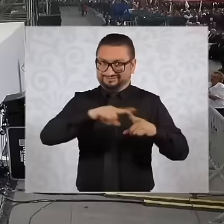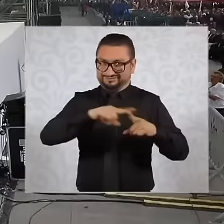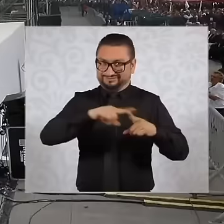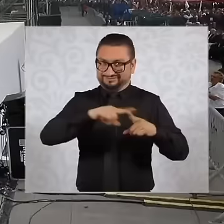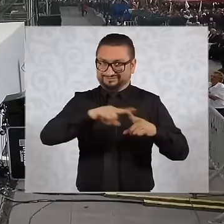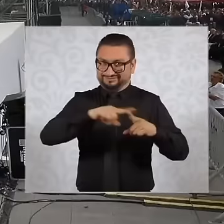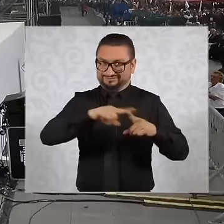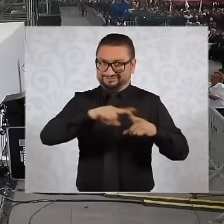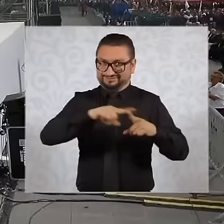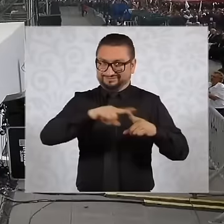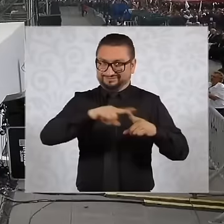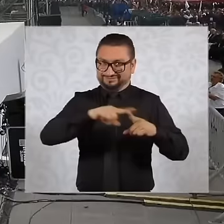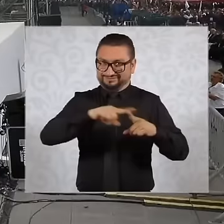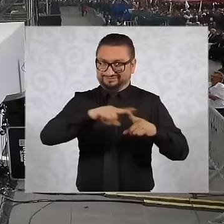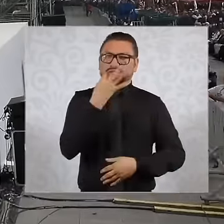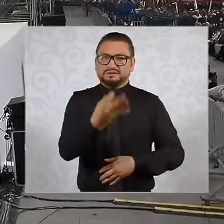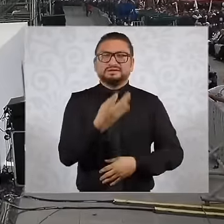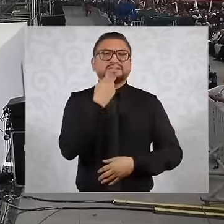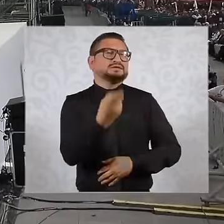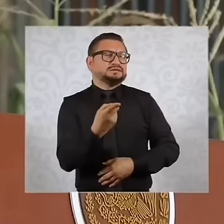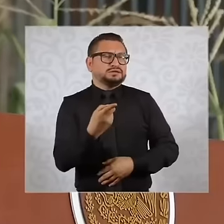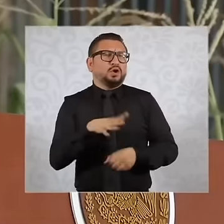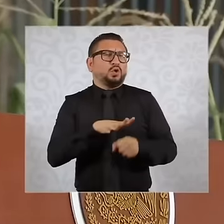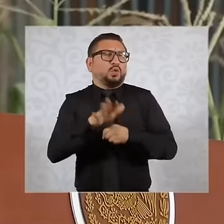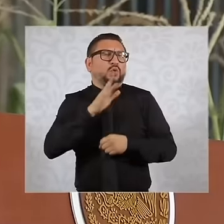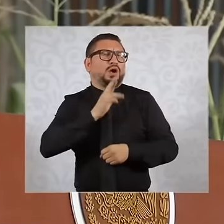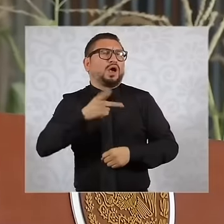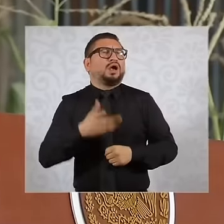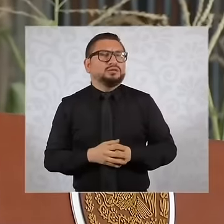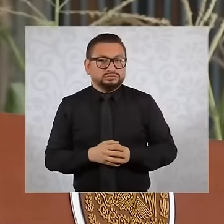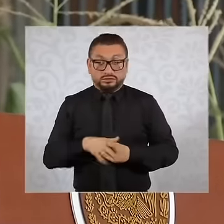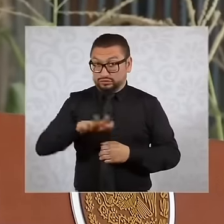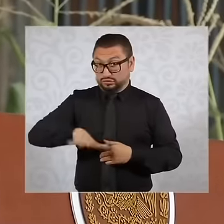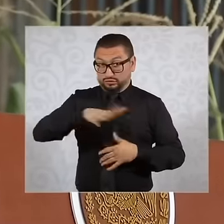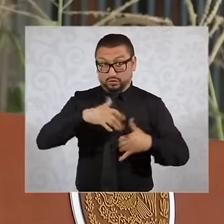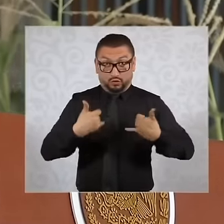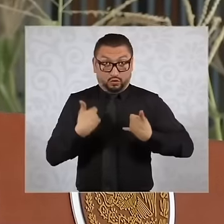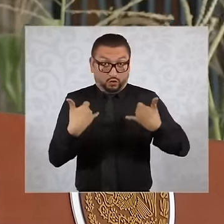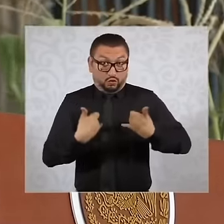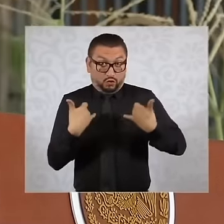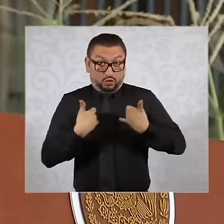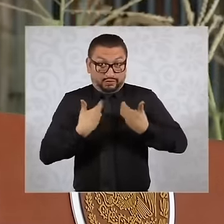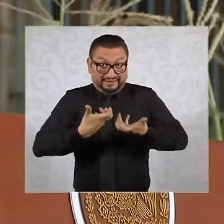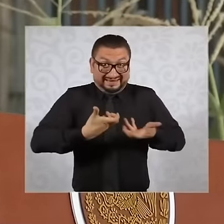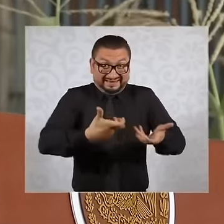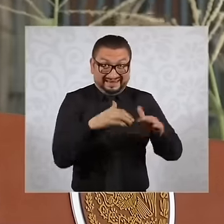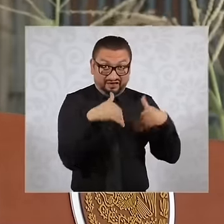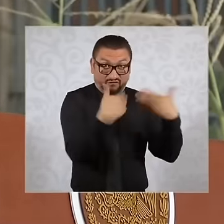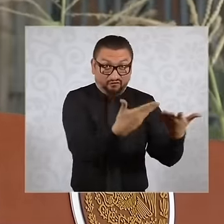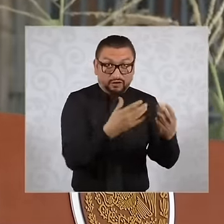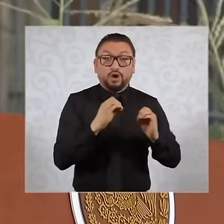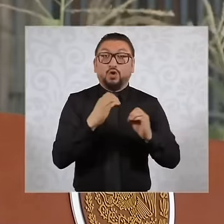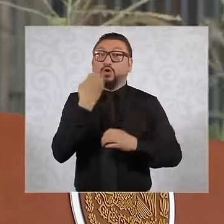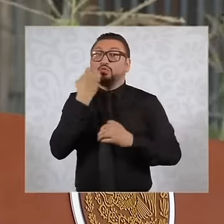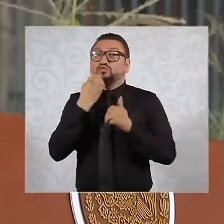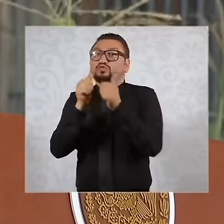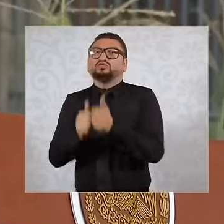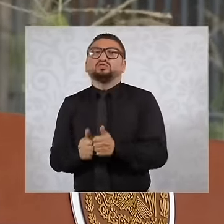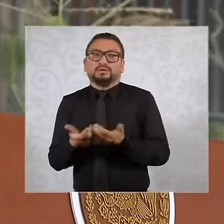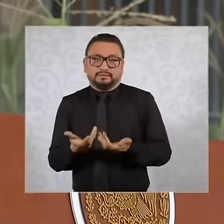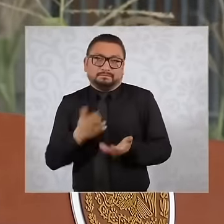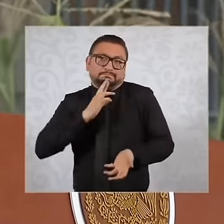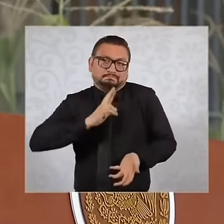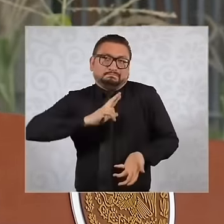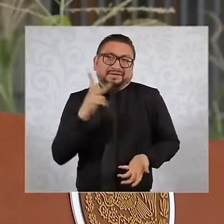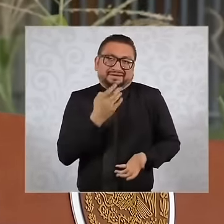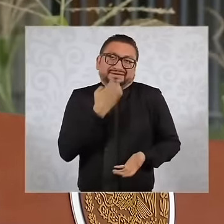decía que es mejor que los adolescentes estén en la calle o en la escuela. Pues en la